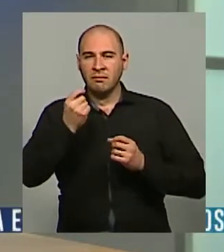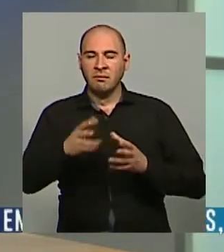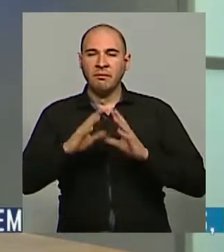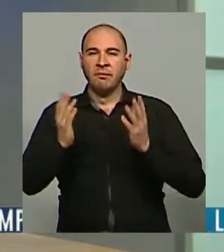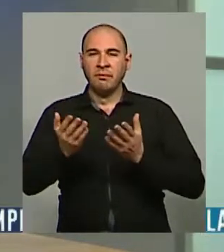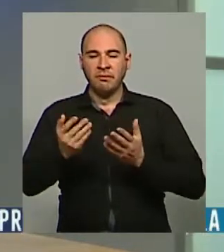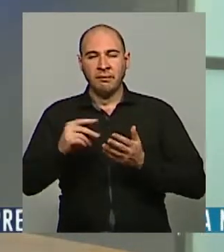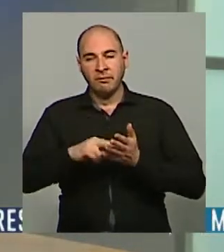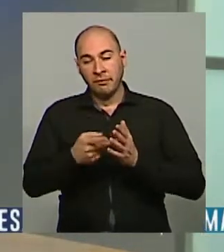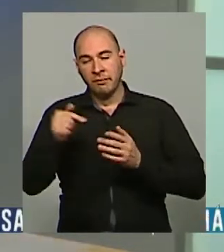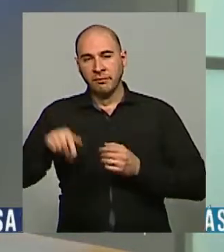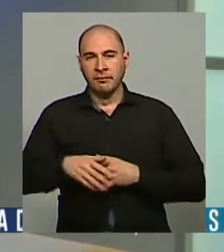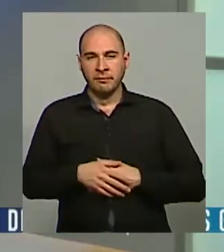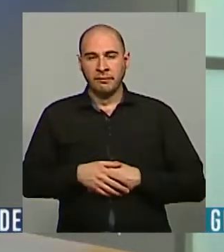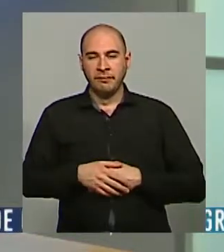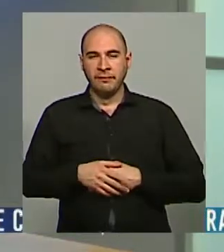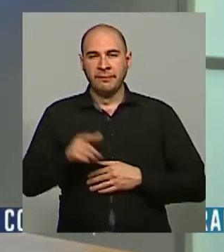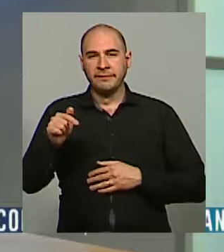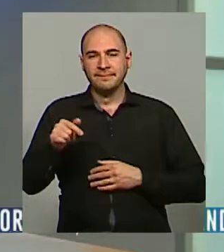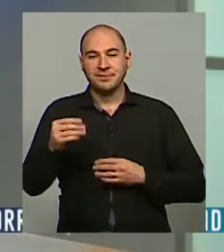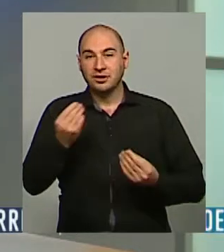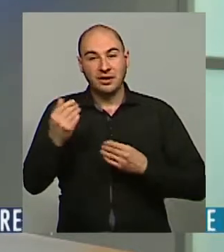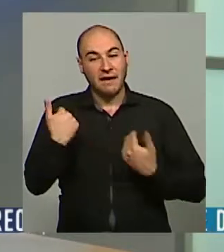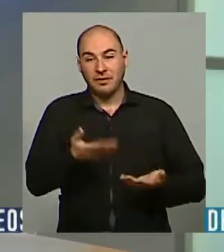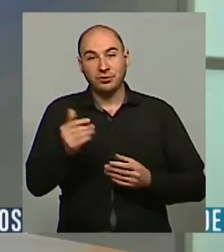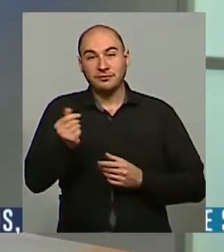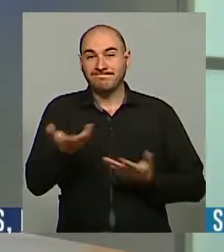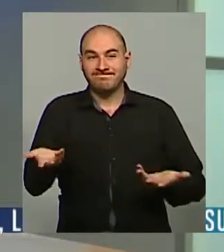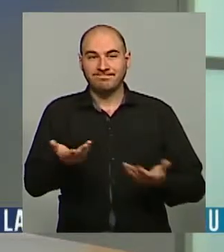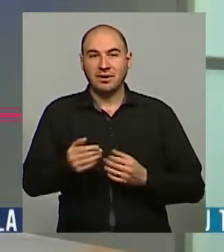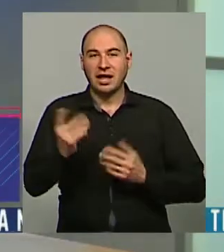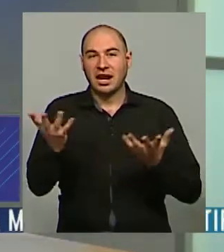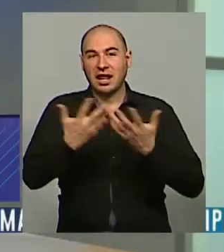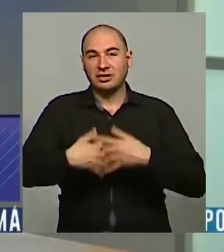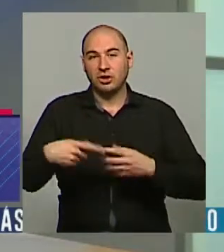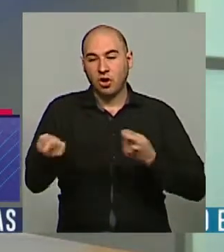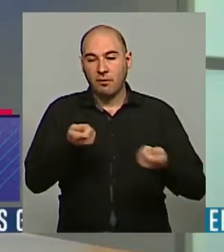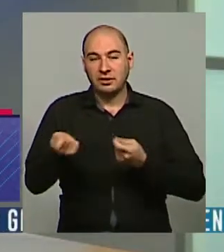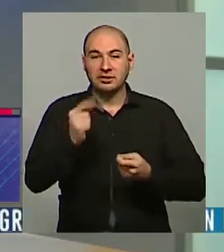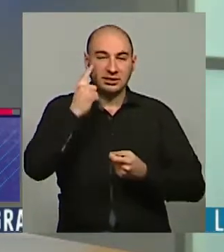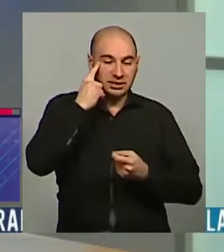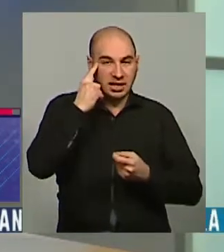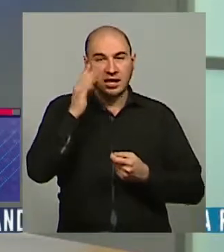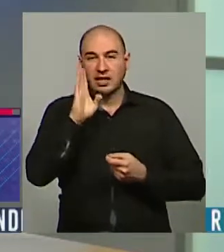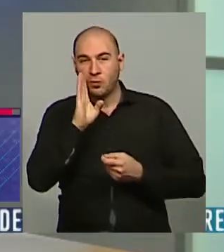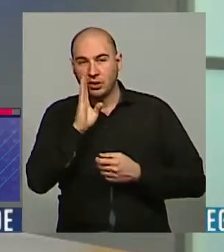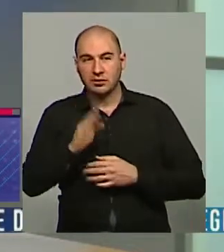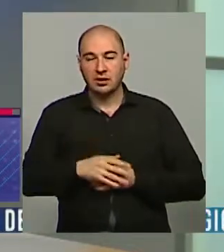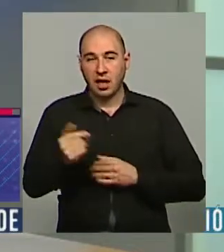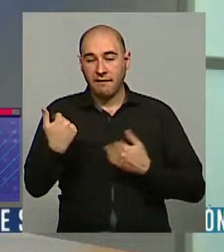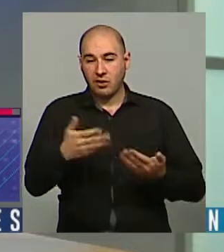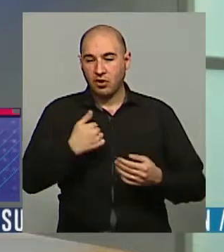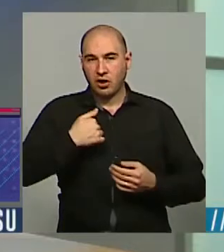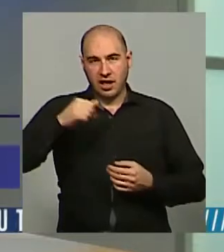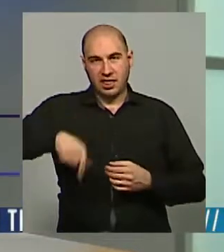tiene consecuencias. En realidad, no sé qué tan beneficiosas puedan ser las relaciones comerciales entre China y Estados Unidos para nosotros de